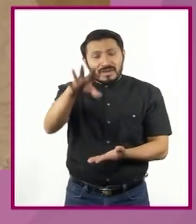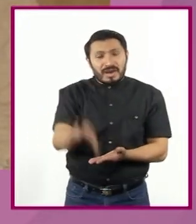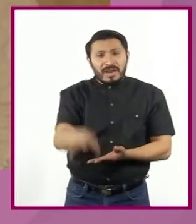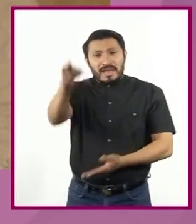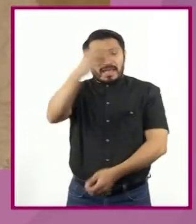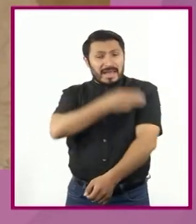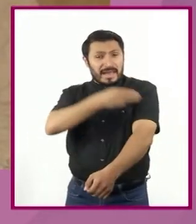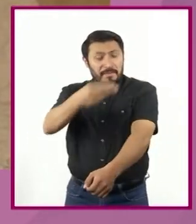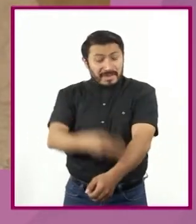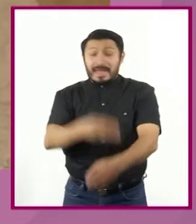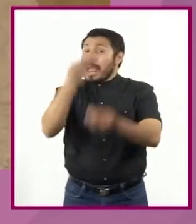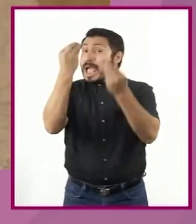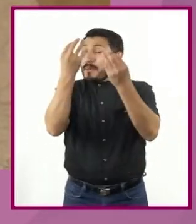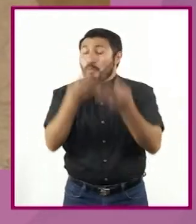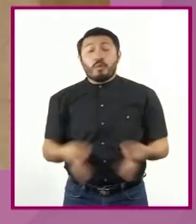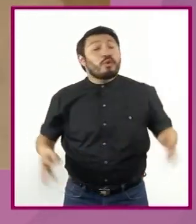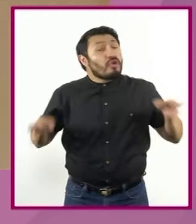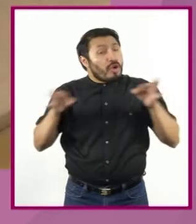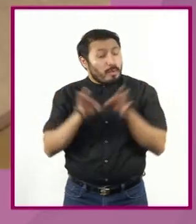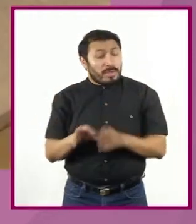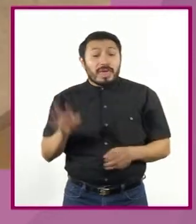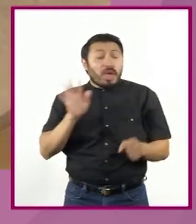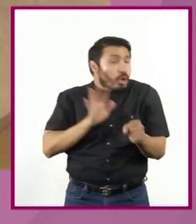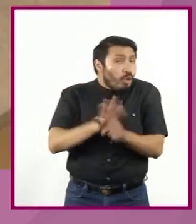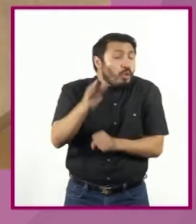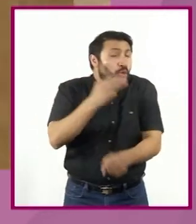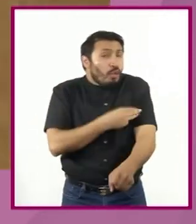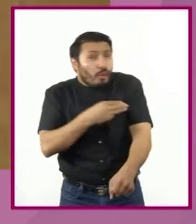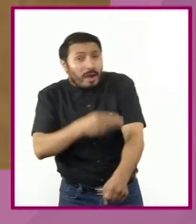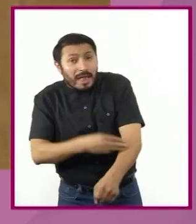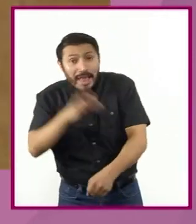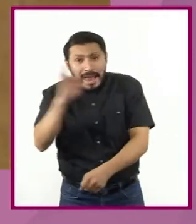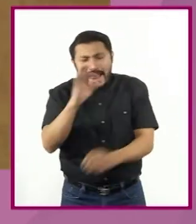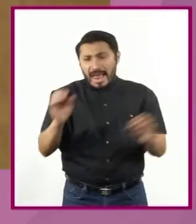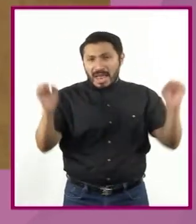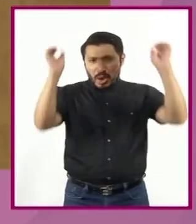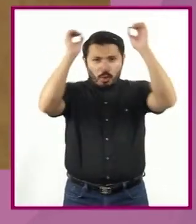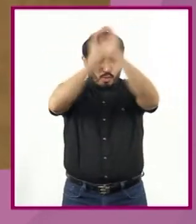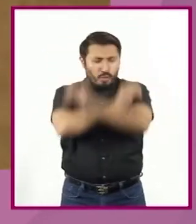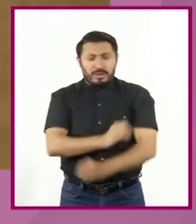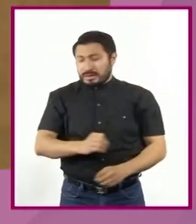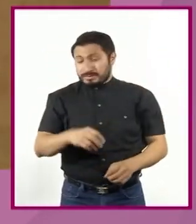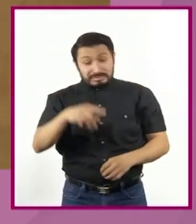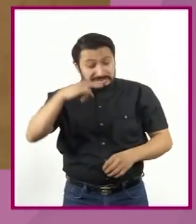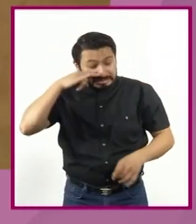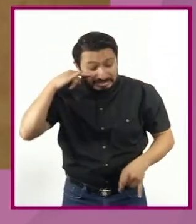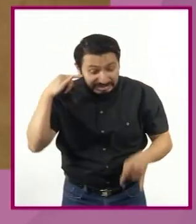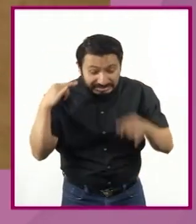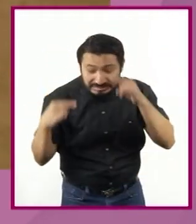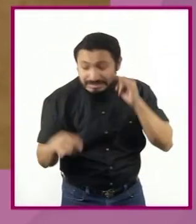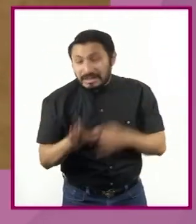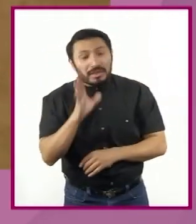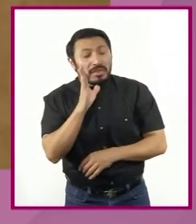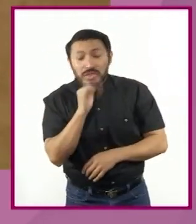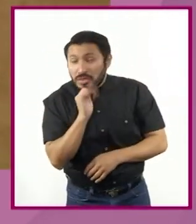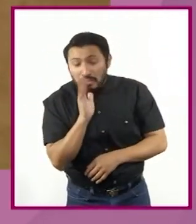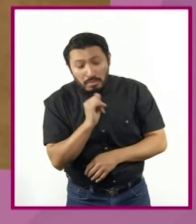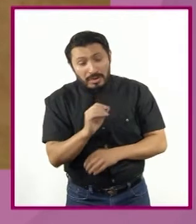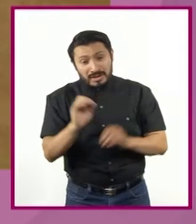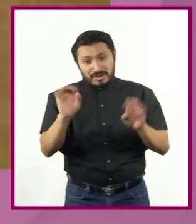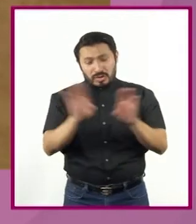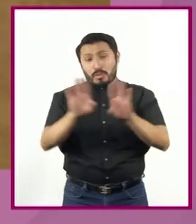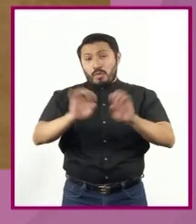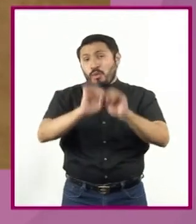madera es muy importante. Una madera oscura no te permitirá tantos matices como una